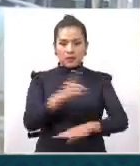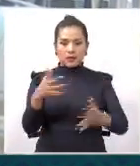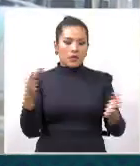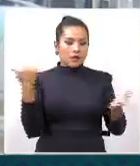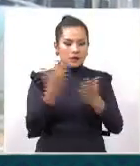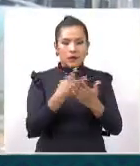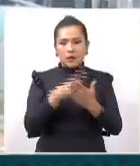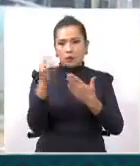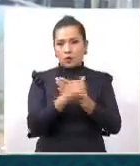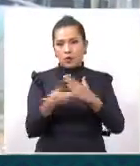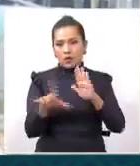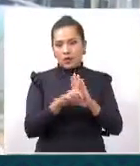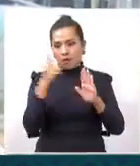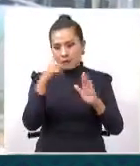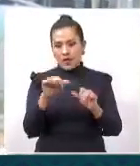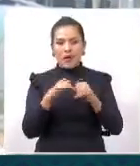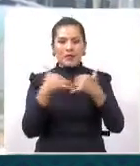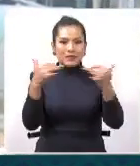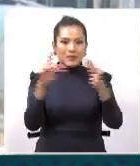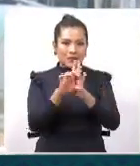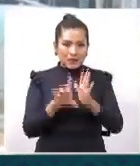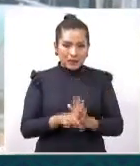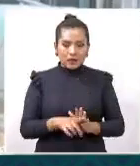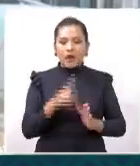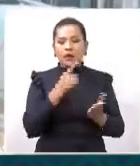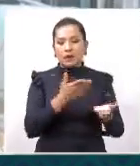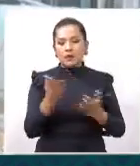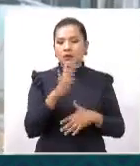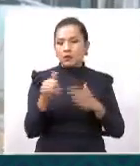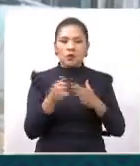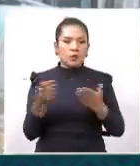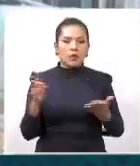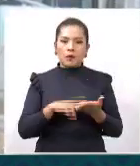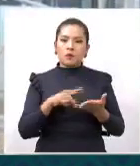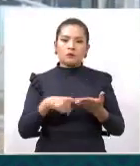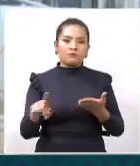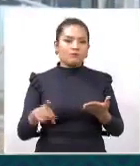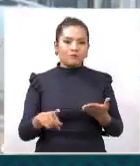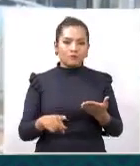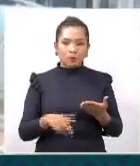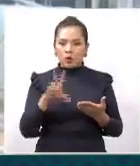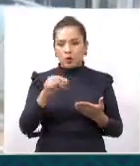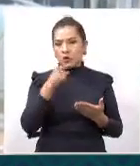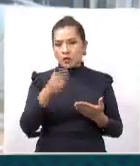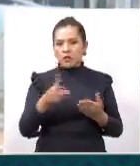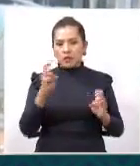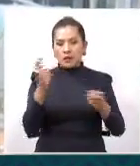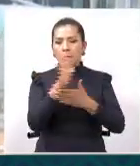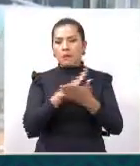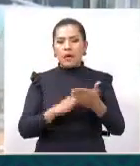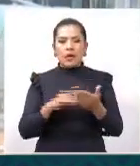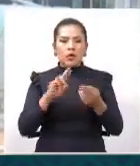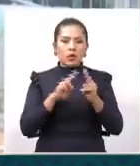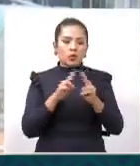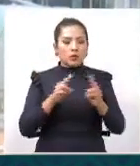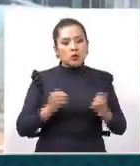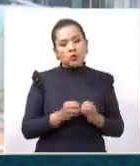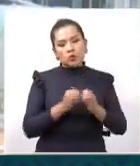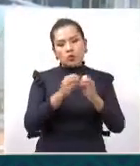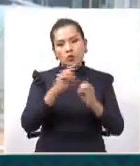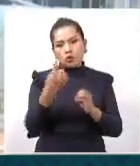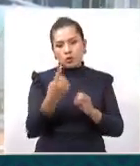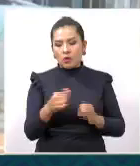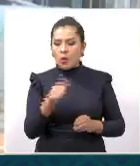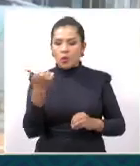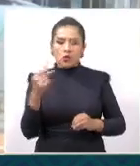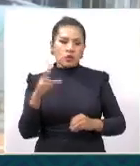ley a la Asamblea Legislativa no se apruebe, este se va a dar por aprobado. Y no dice la parte numérica, no dice solamente los números y el resto,